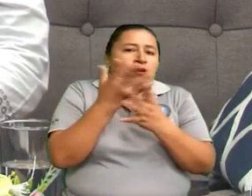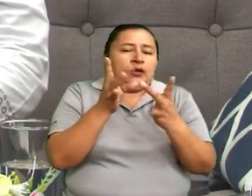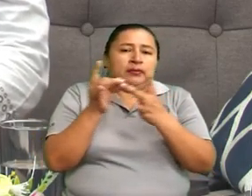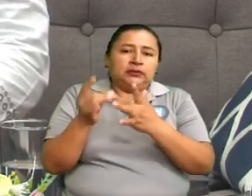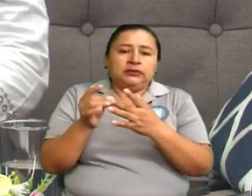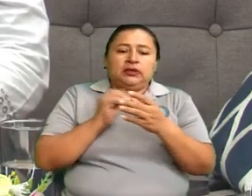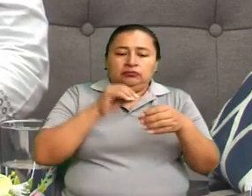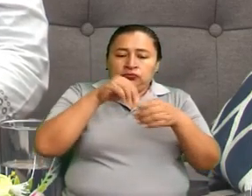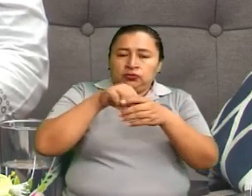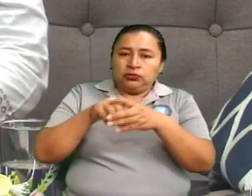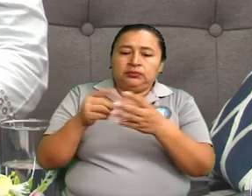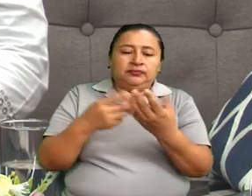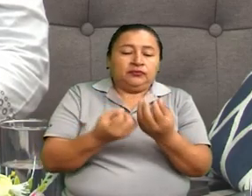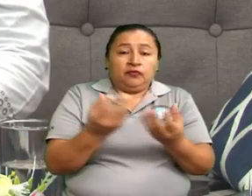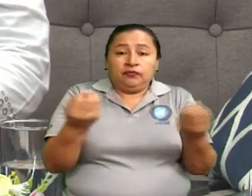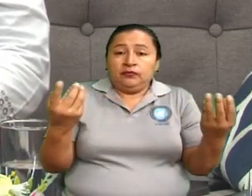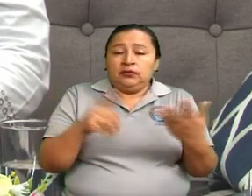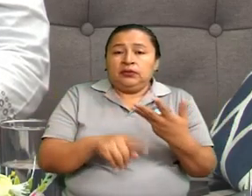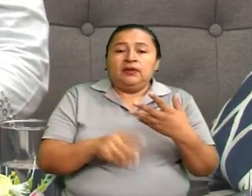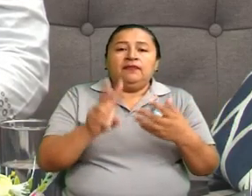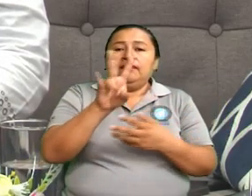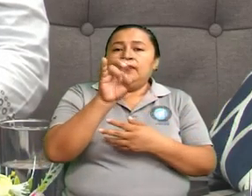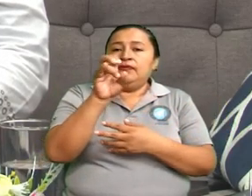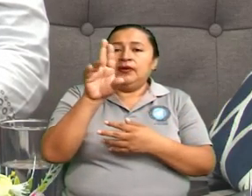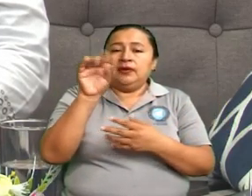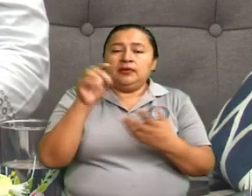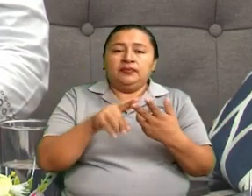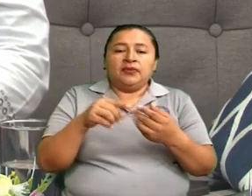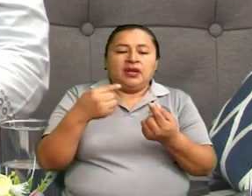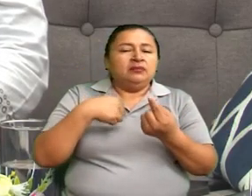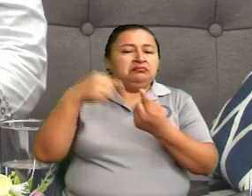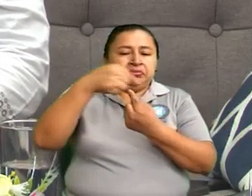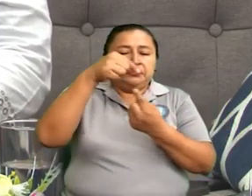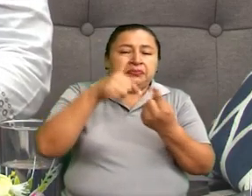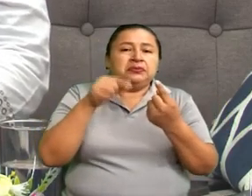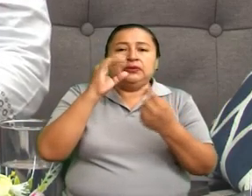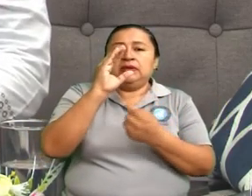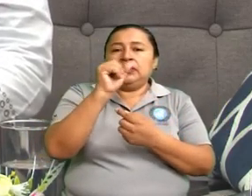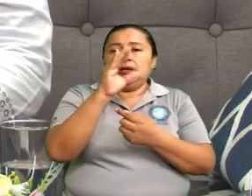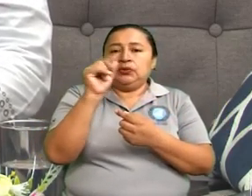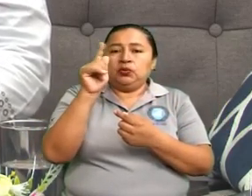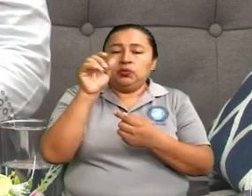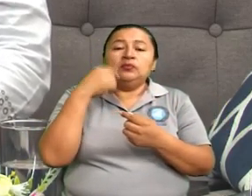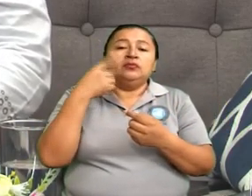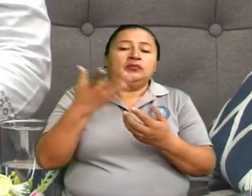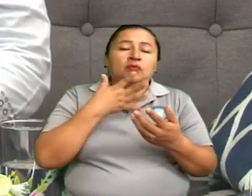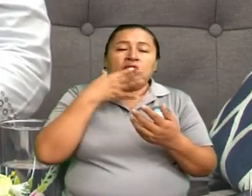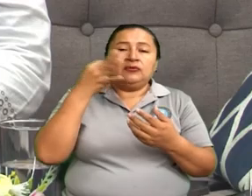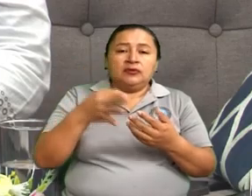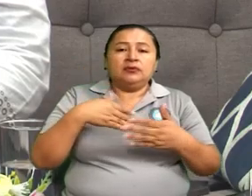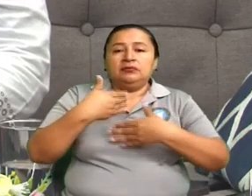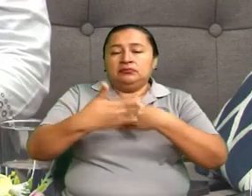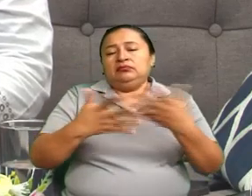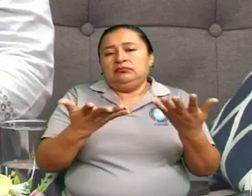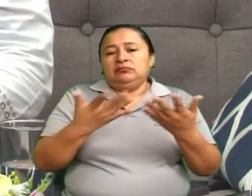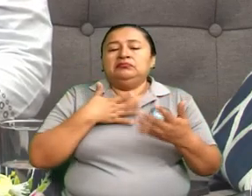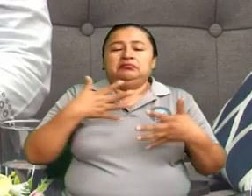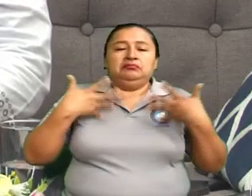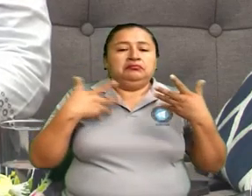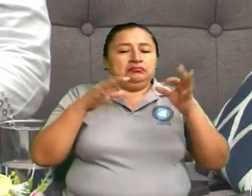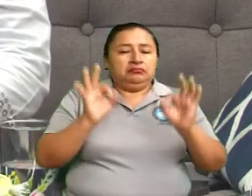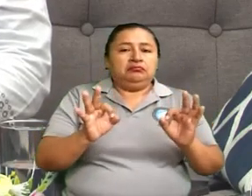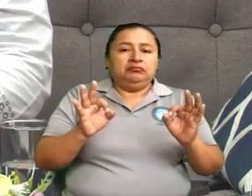socriadero, de jardines, de vivero, de cactus, de suculenta. Y estamos preparando nuevos planes para disfrute y